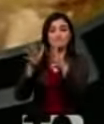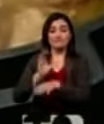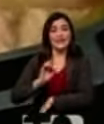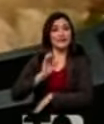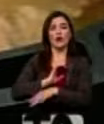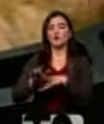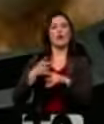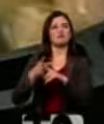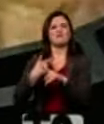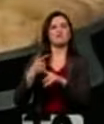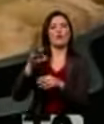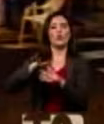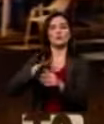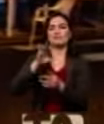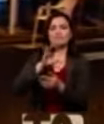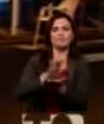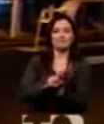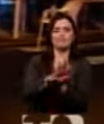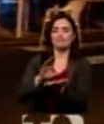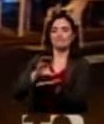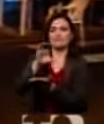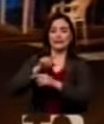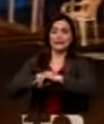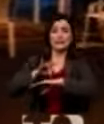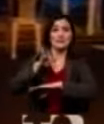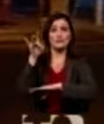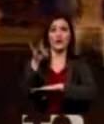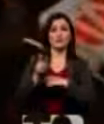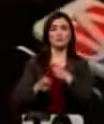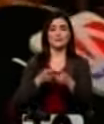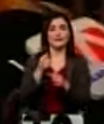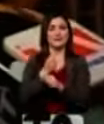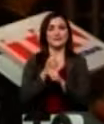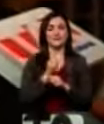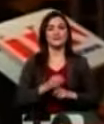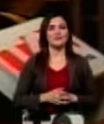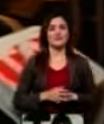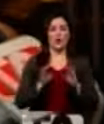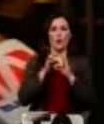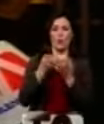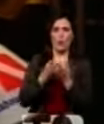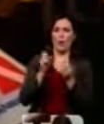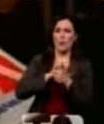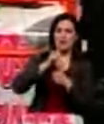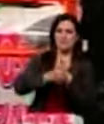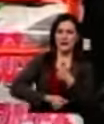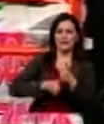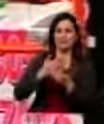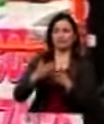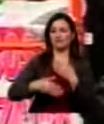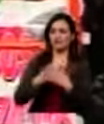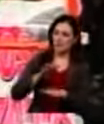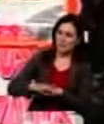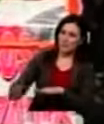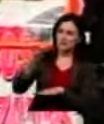en toda la ciudad. Se apostaron desde la madrugada para ganarse algo de dinero. Venga, venga, los bolones y la frita de Margarita. Margarita,